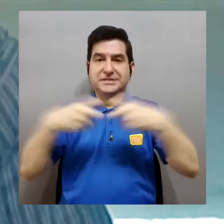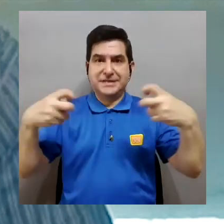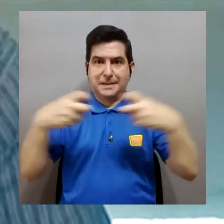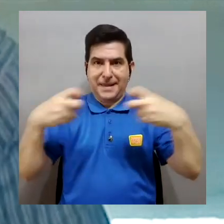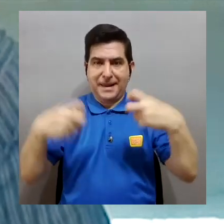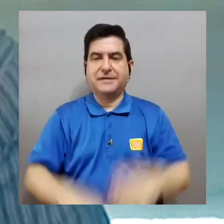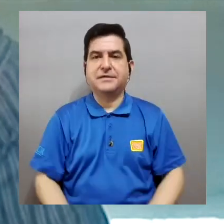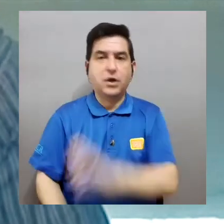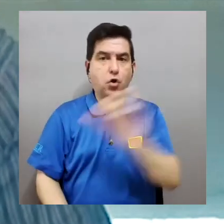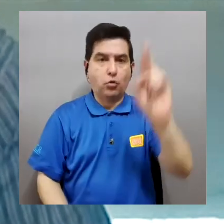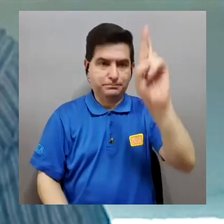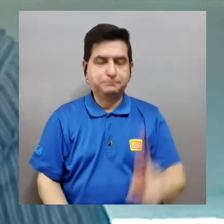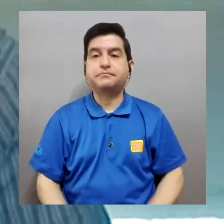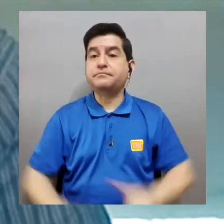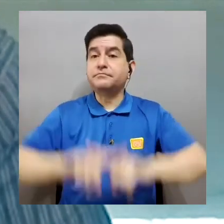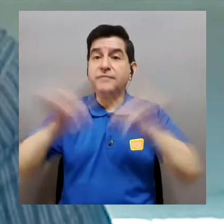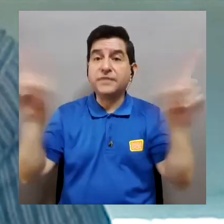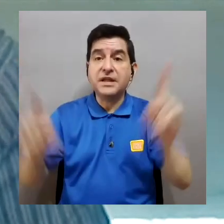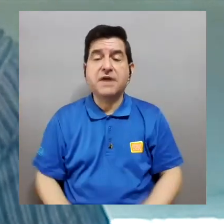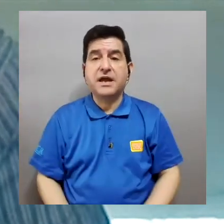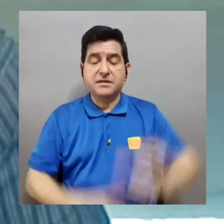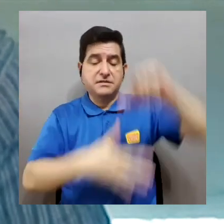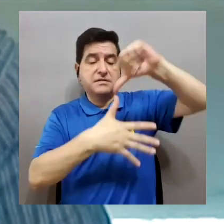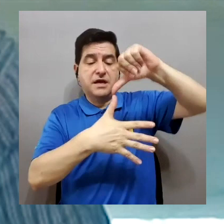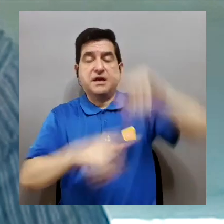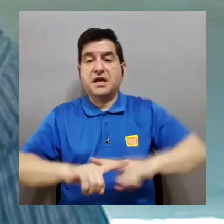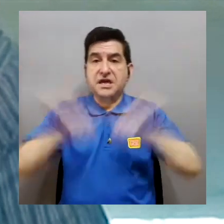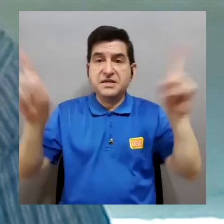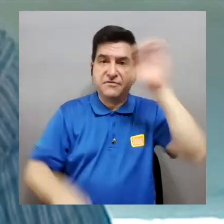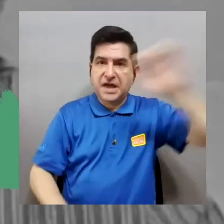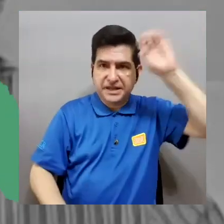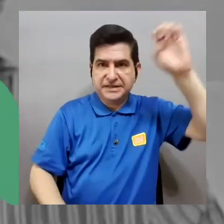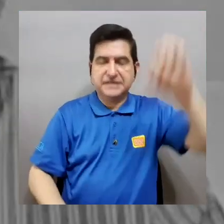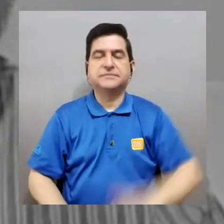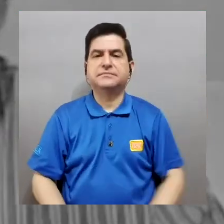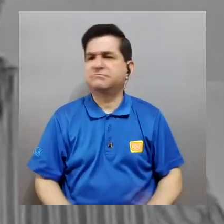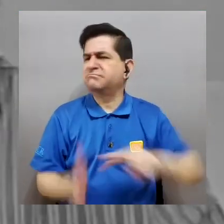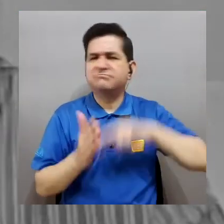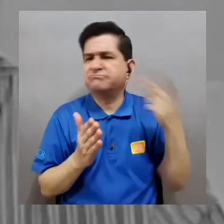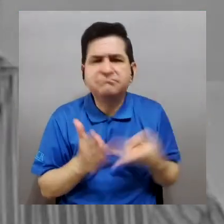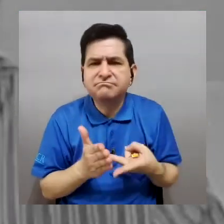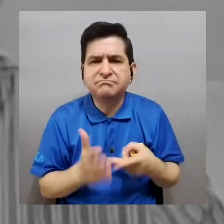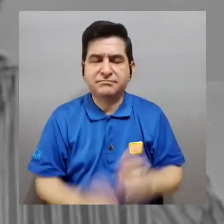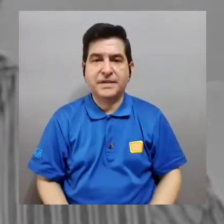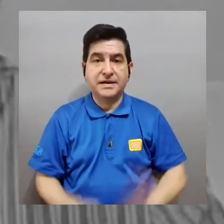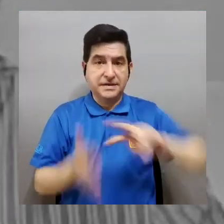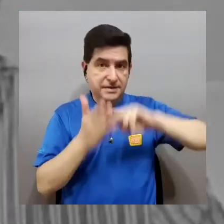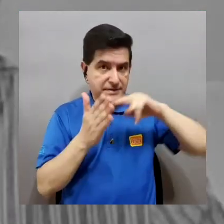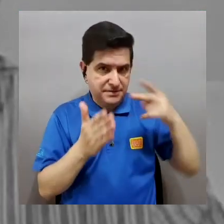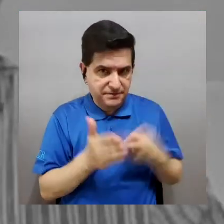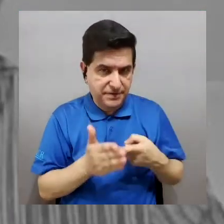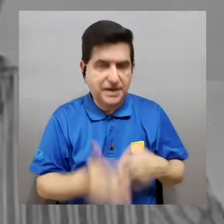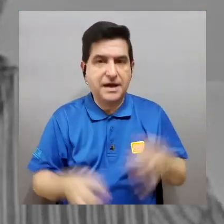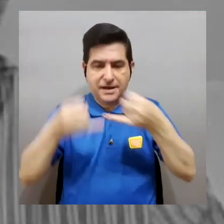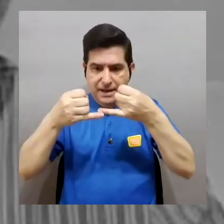eléctrico en Costa Rica es diferente al de Sudamérica y es diferente al de Europa. ¿Qué significa eso? Significa que